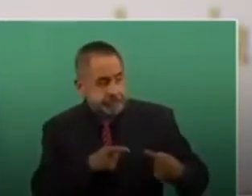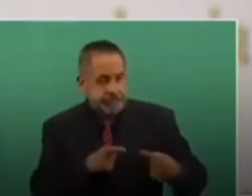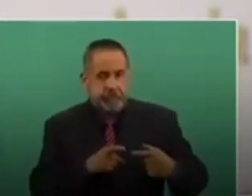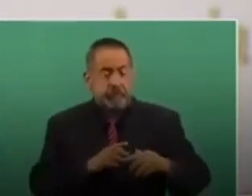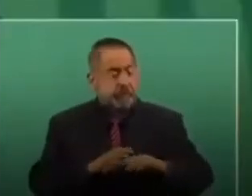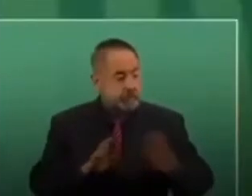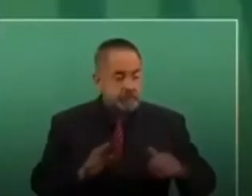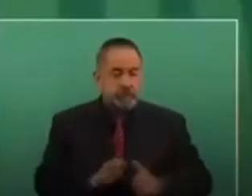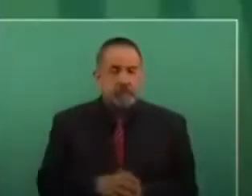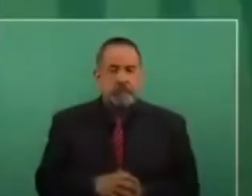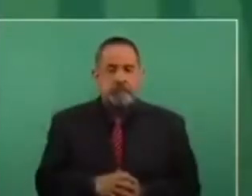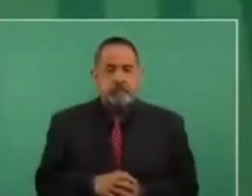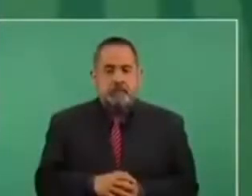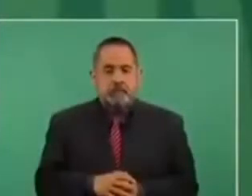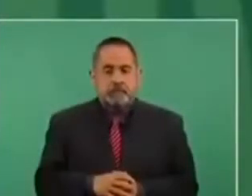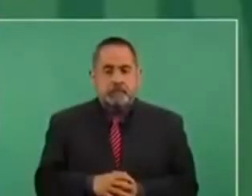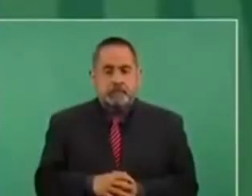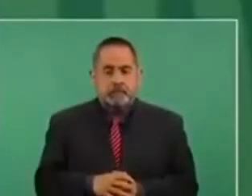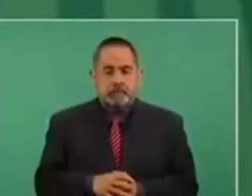Legalmente